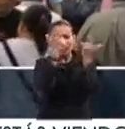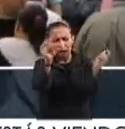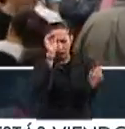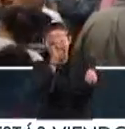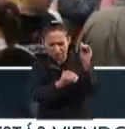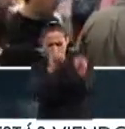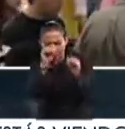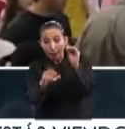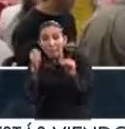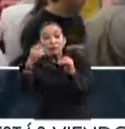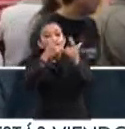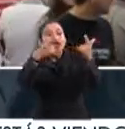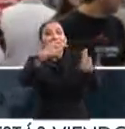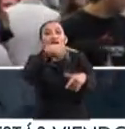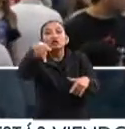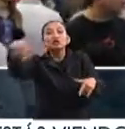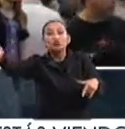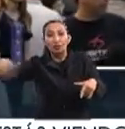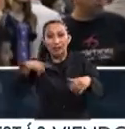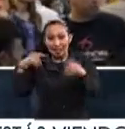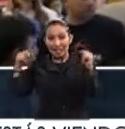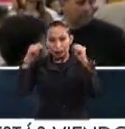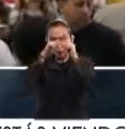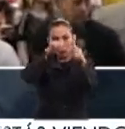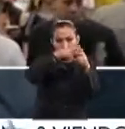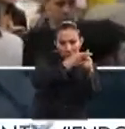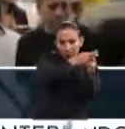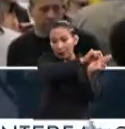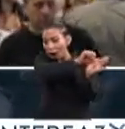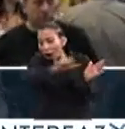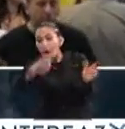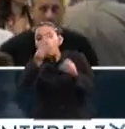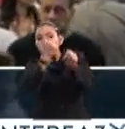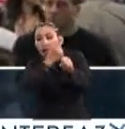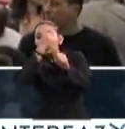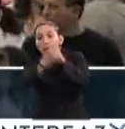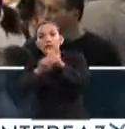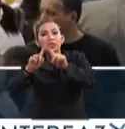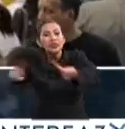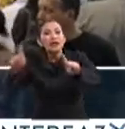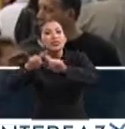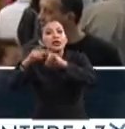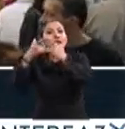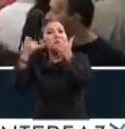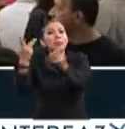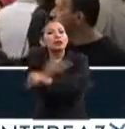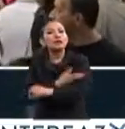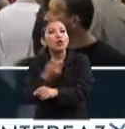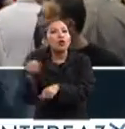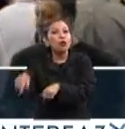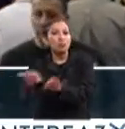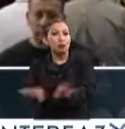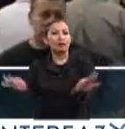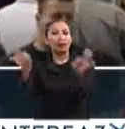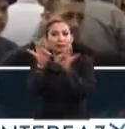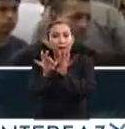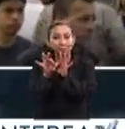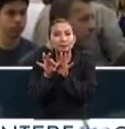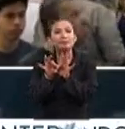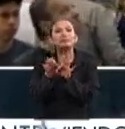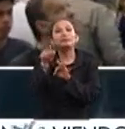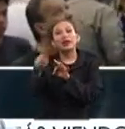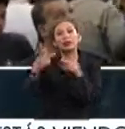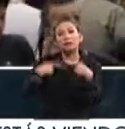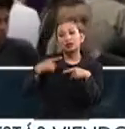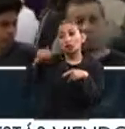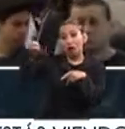partir por supuesto de la historia del proceso de Tlatelolco, pero cada uno de los años nos está contando algo que pasó y que para ese